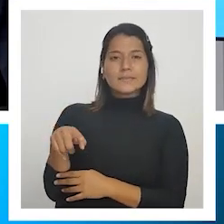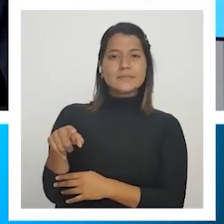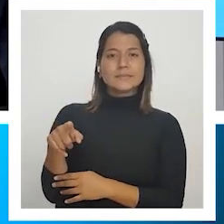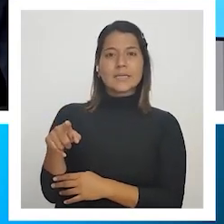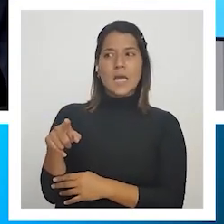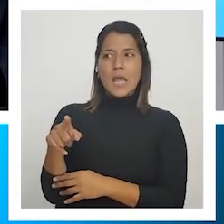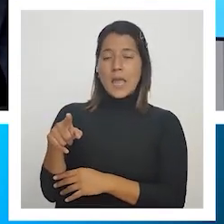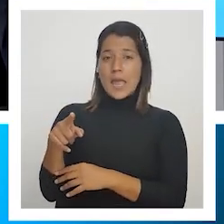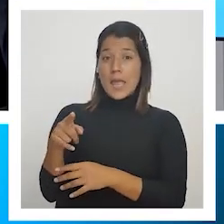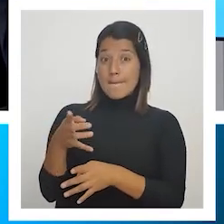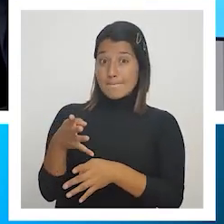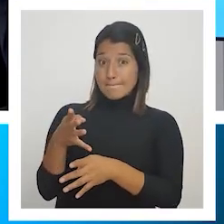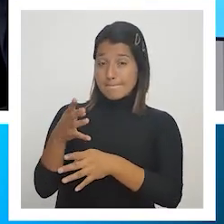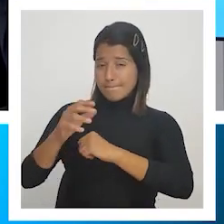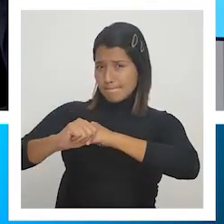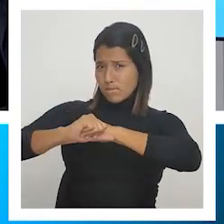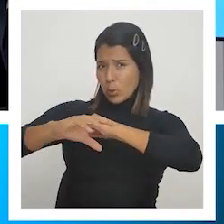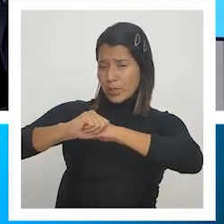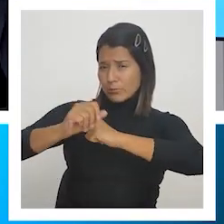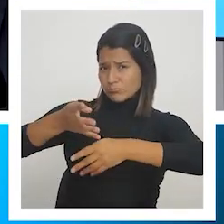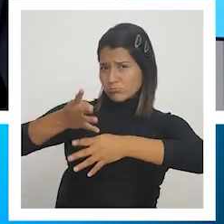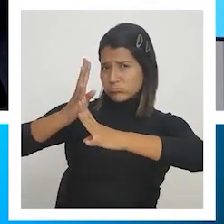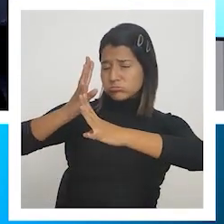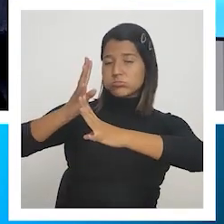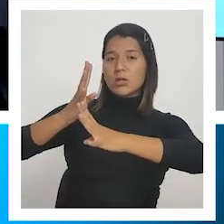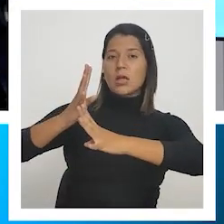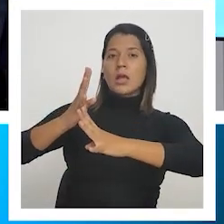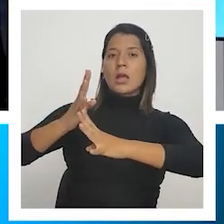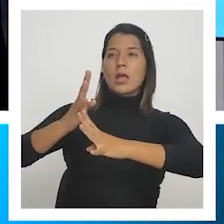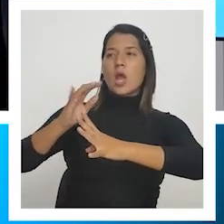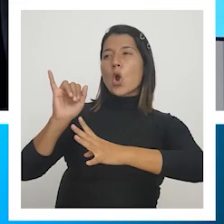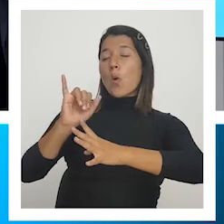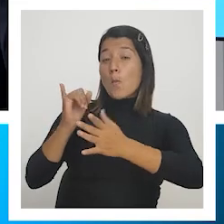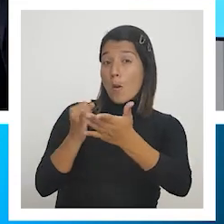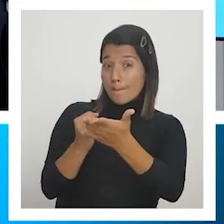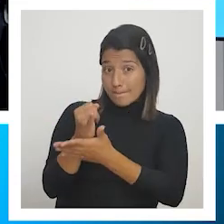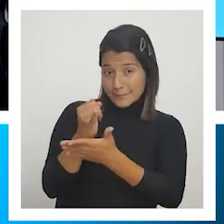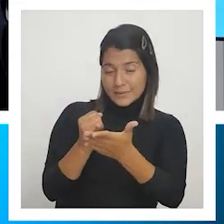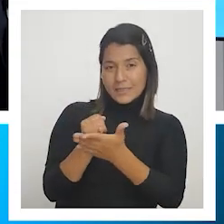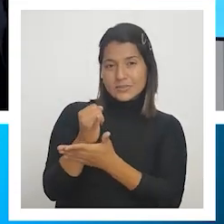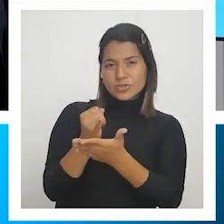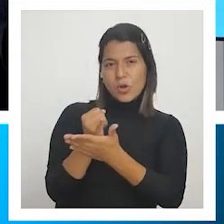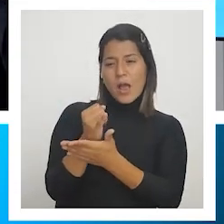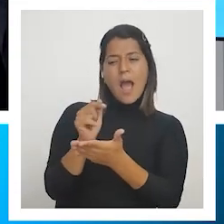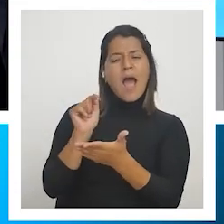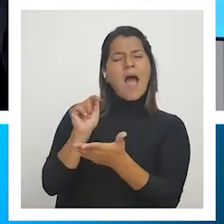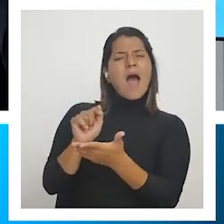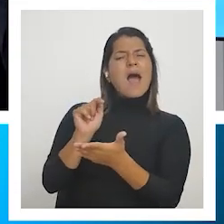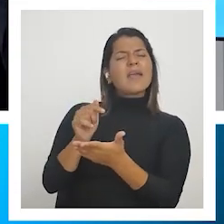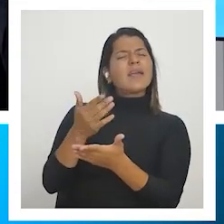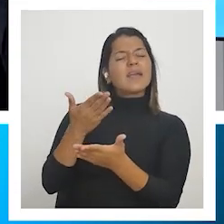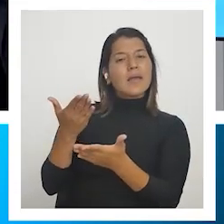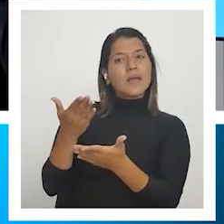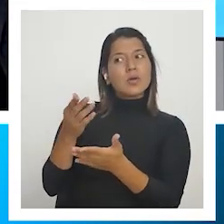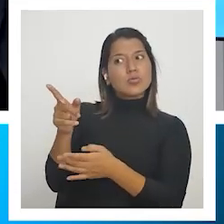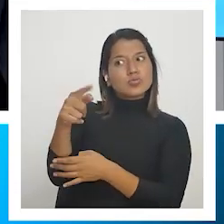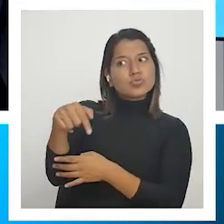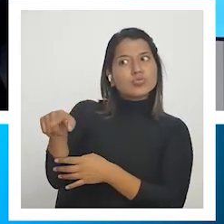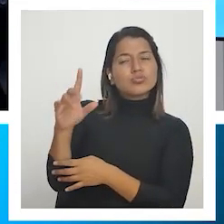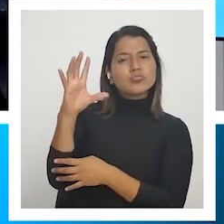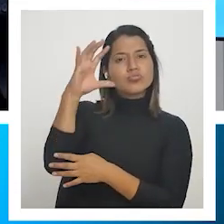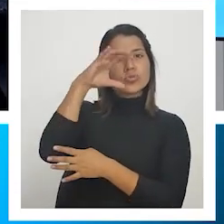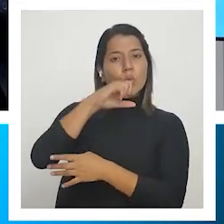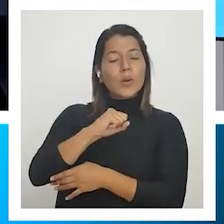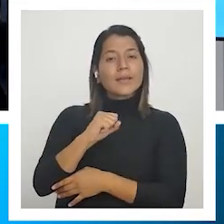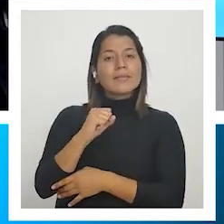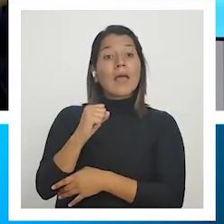publicaron una especie de estudio en el cual están viendo que nuestros